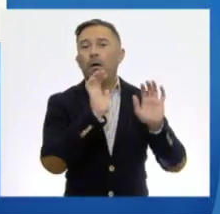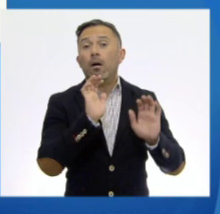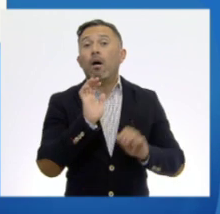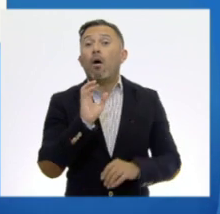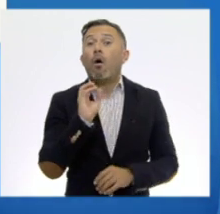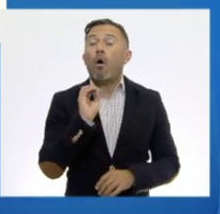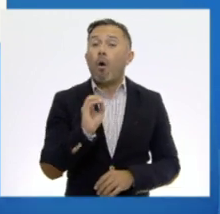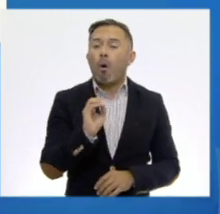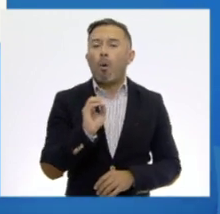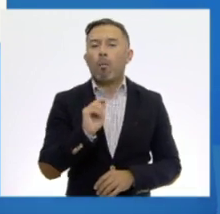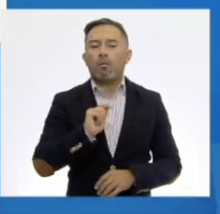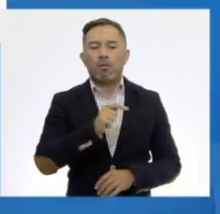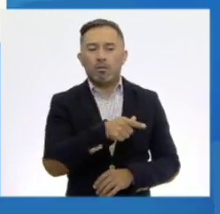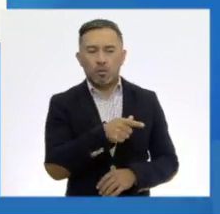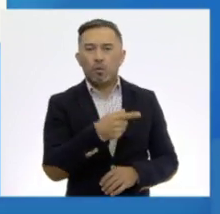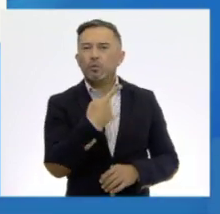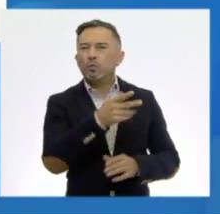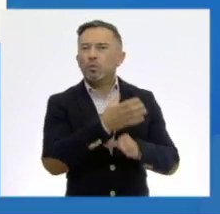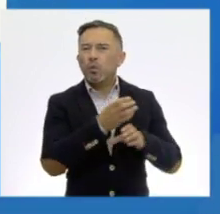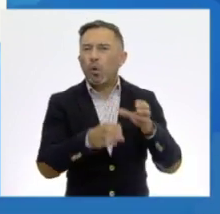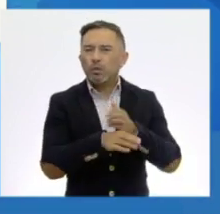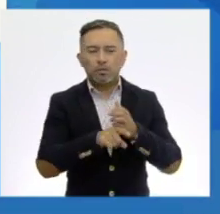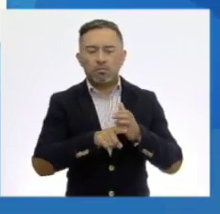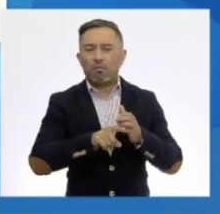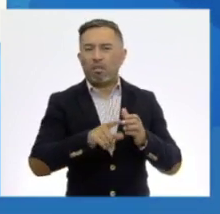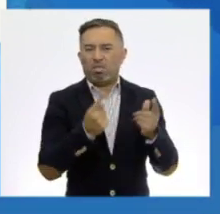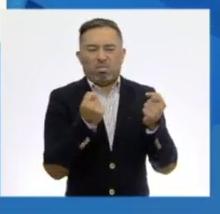tomar, romper o esconder sus cosas.